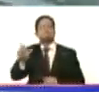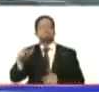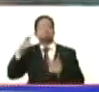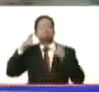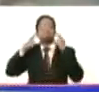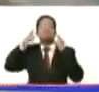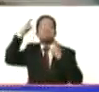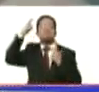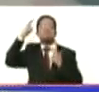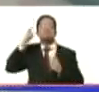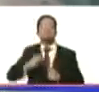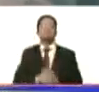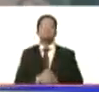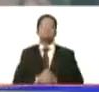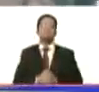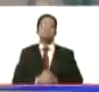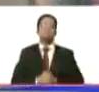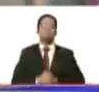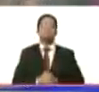Por eso,